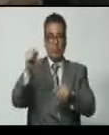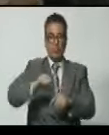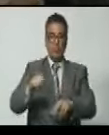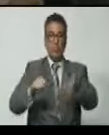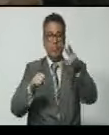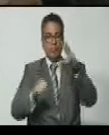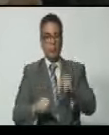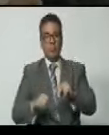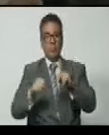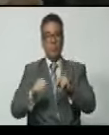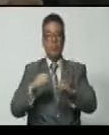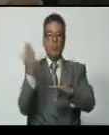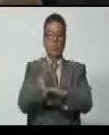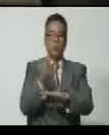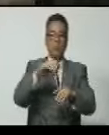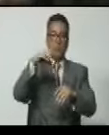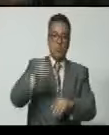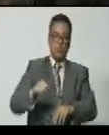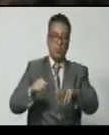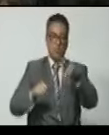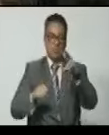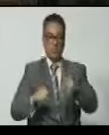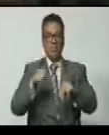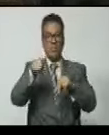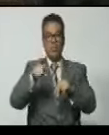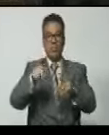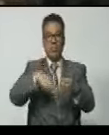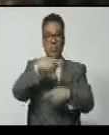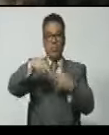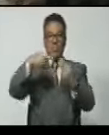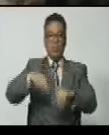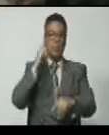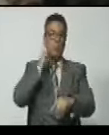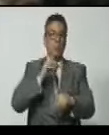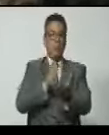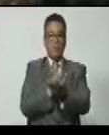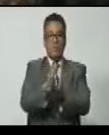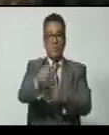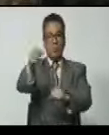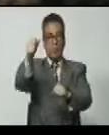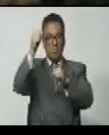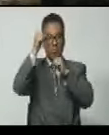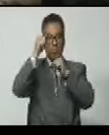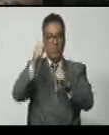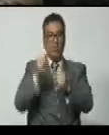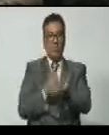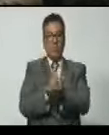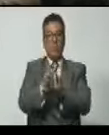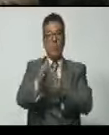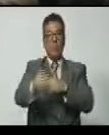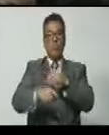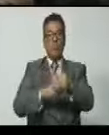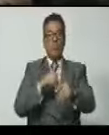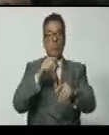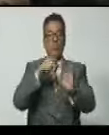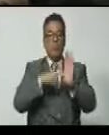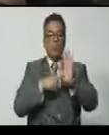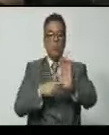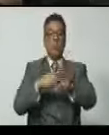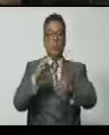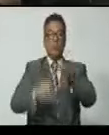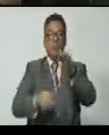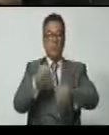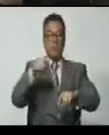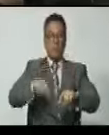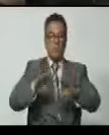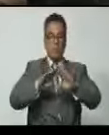decreto, con sanciones o sin sanciones, la revolución bolivariana seguirá victoriosa y seguirá siendo un símbolo de las causas justas